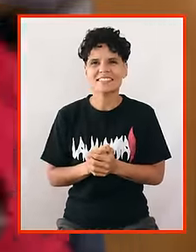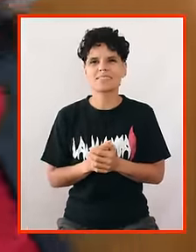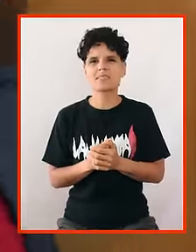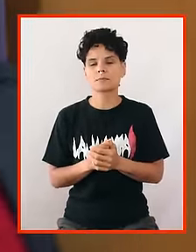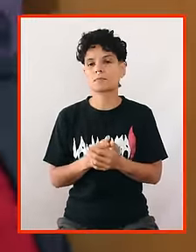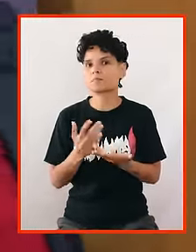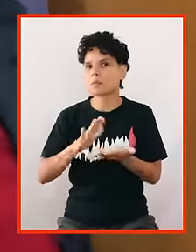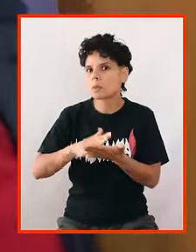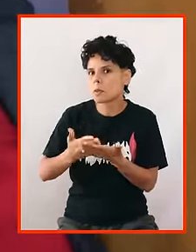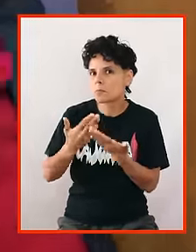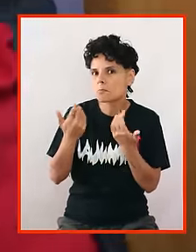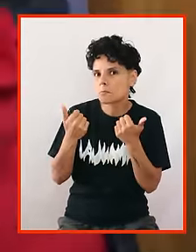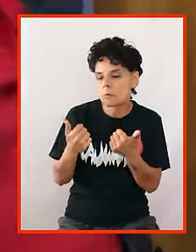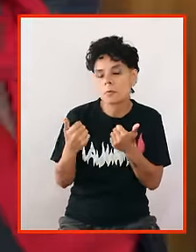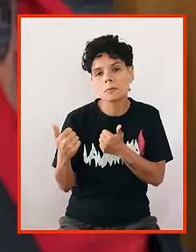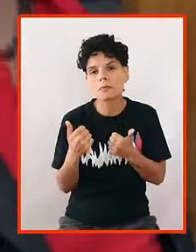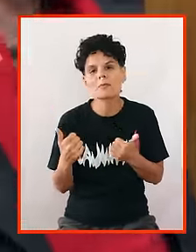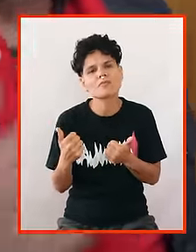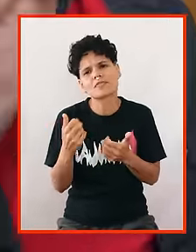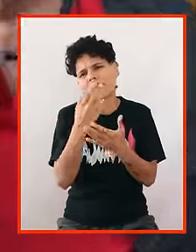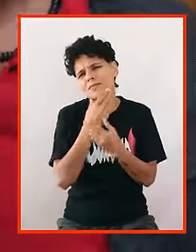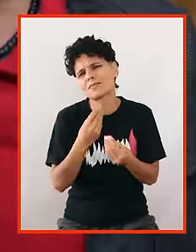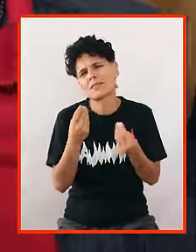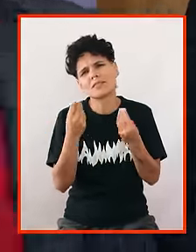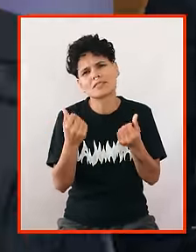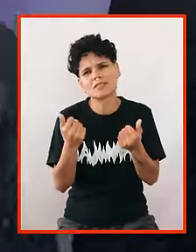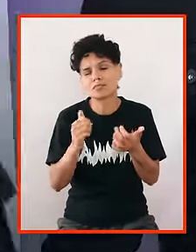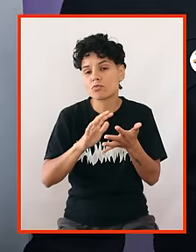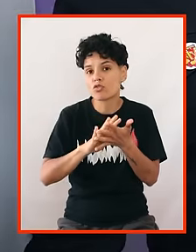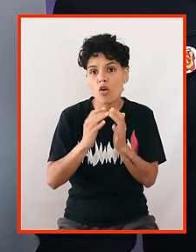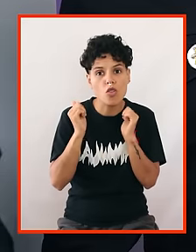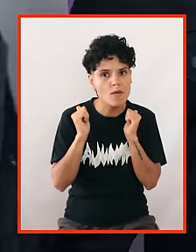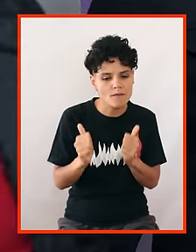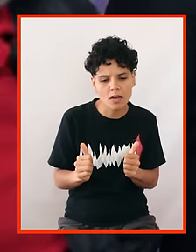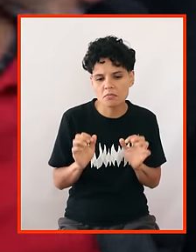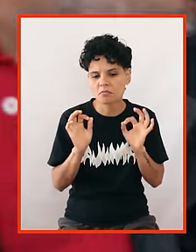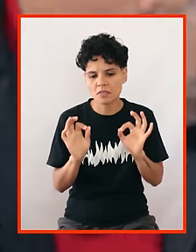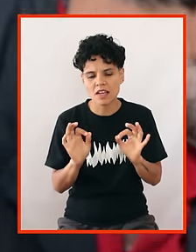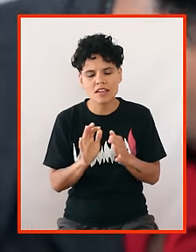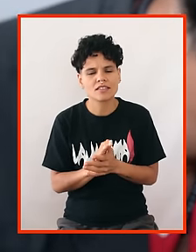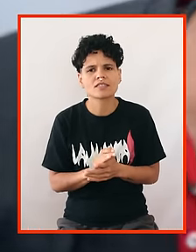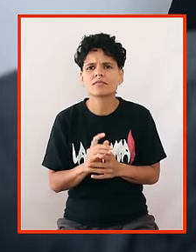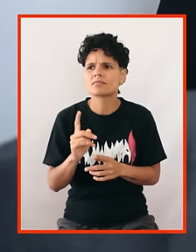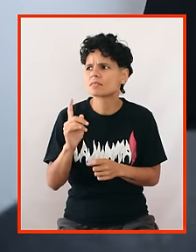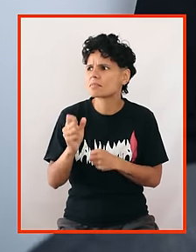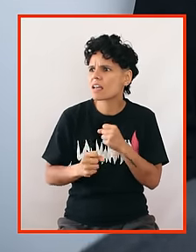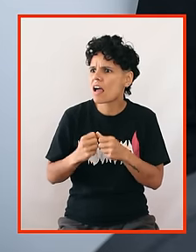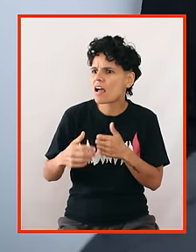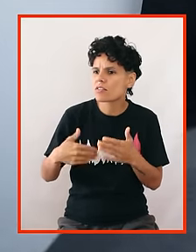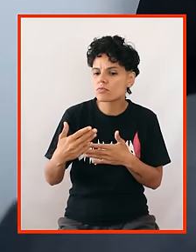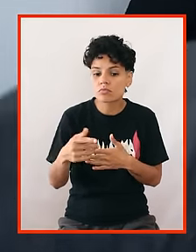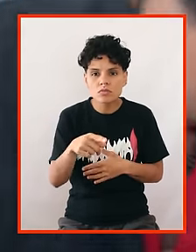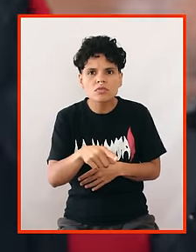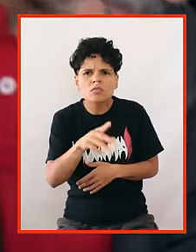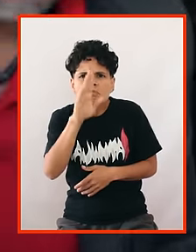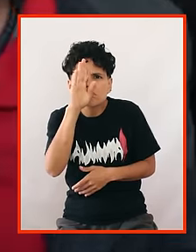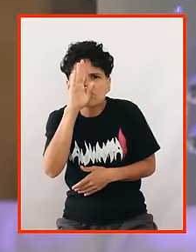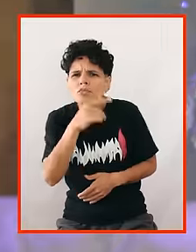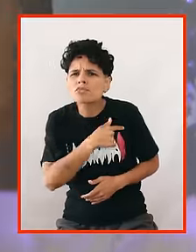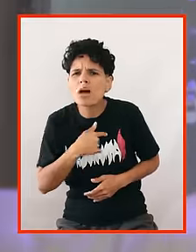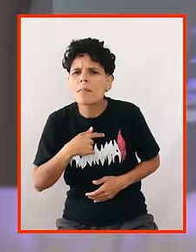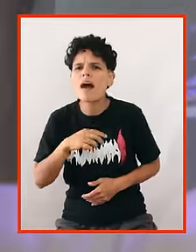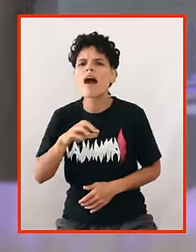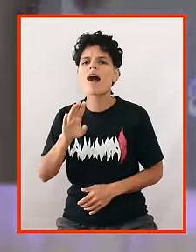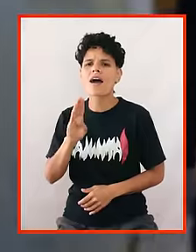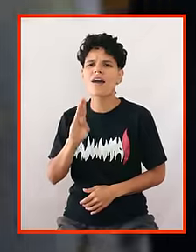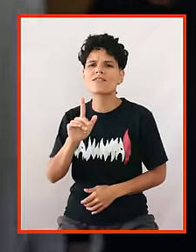JC. ¿Cómo estamos? Bien, JC. ¿Cómo estamos? ¿Todo bien? Bien, por favor. Bien. Después de tantos. ¿Y esta maravilla, cómo se